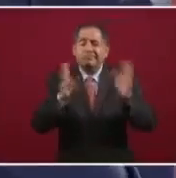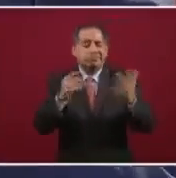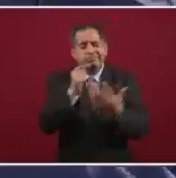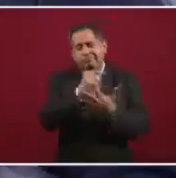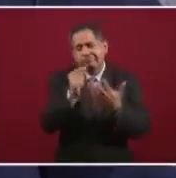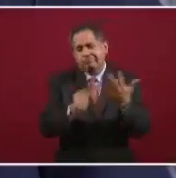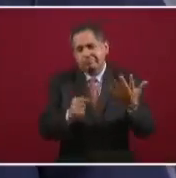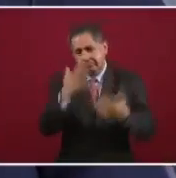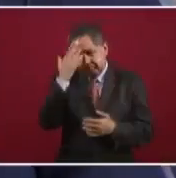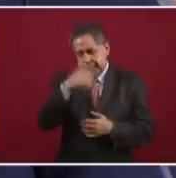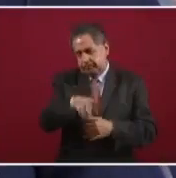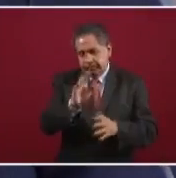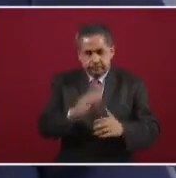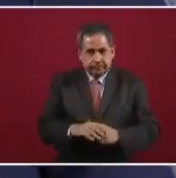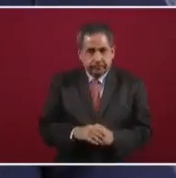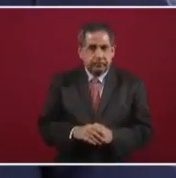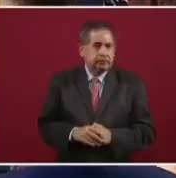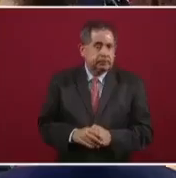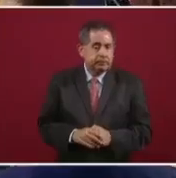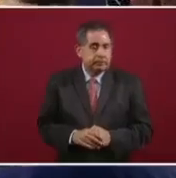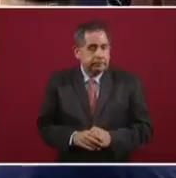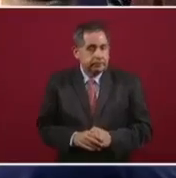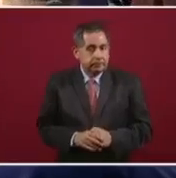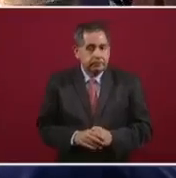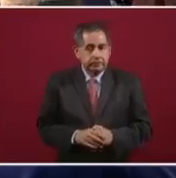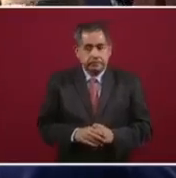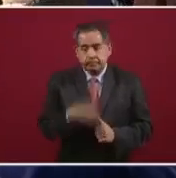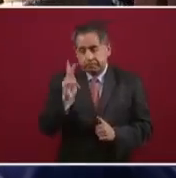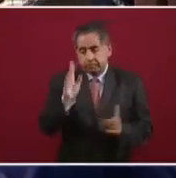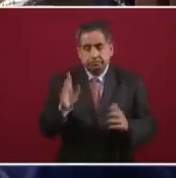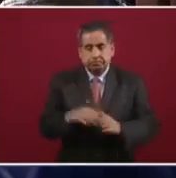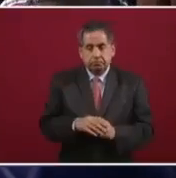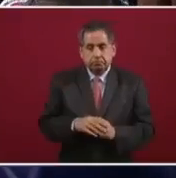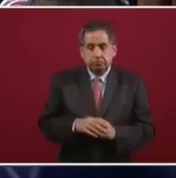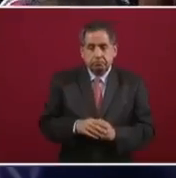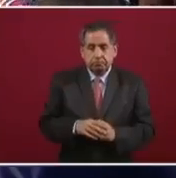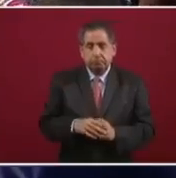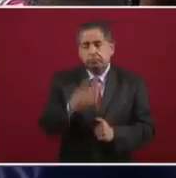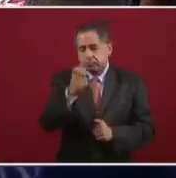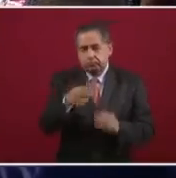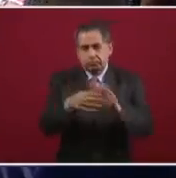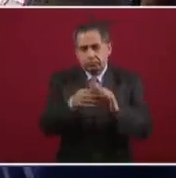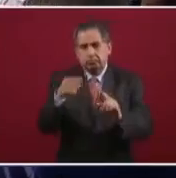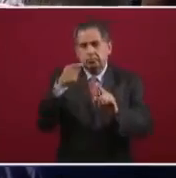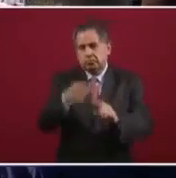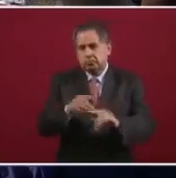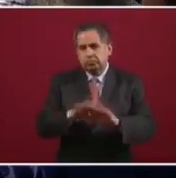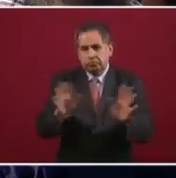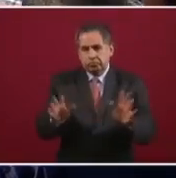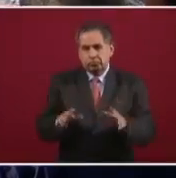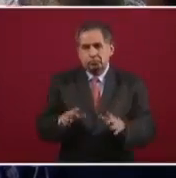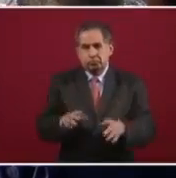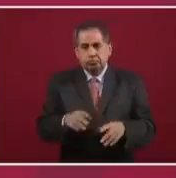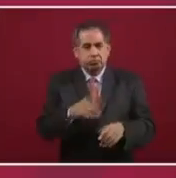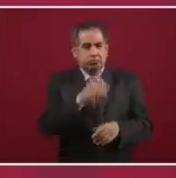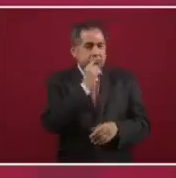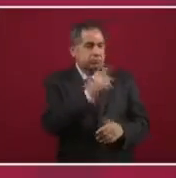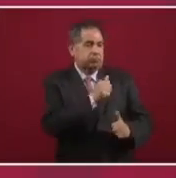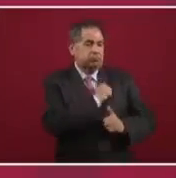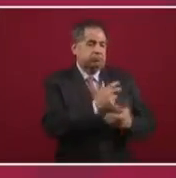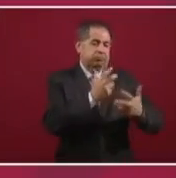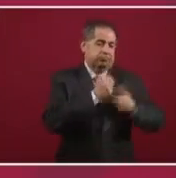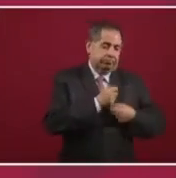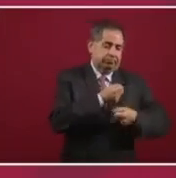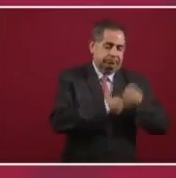todo esto que pasa, ¿no? Pero bueno. A eso se debió, sometieron a los